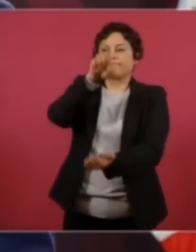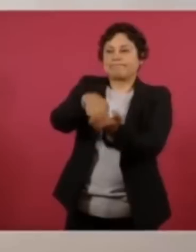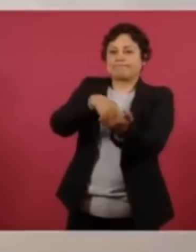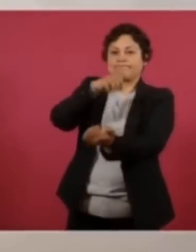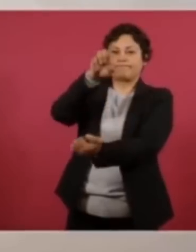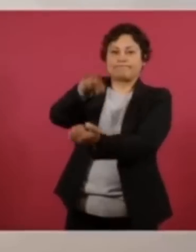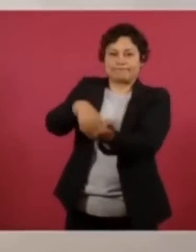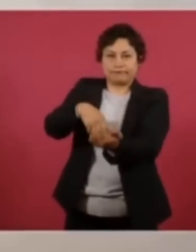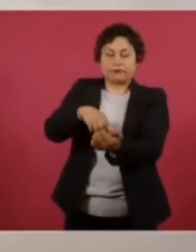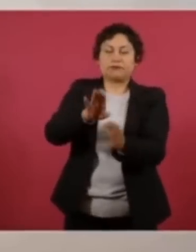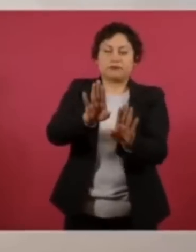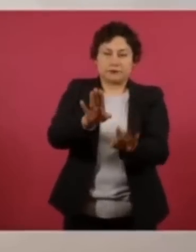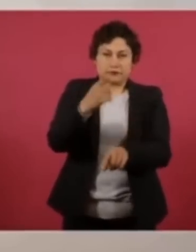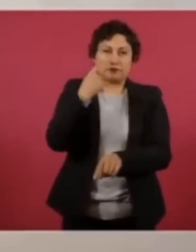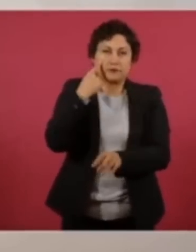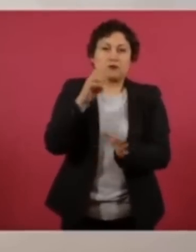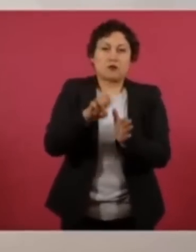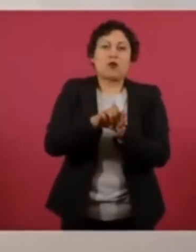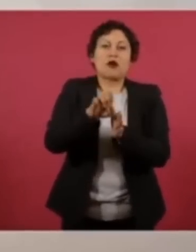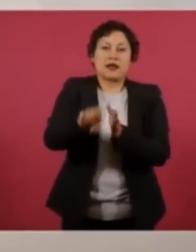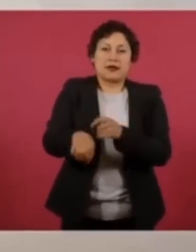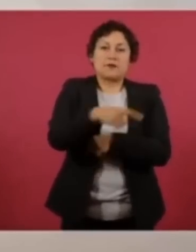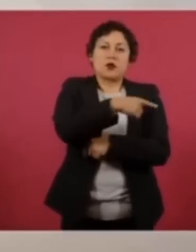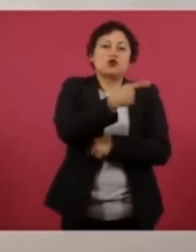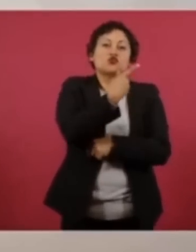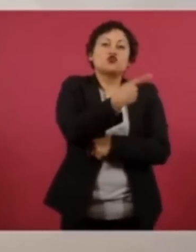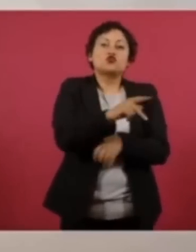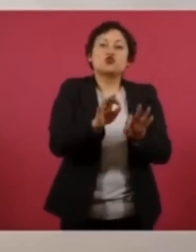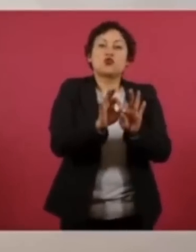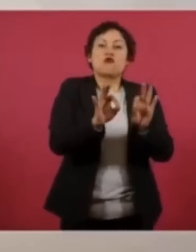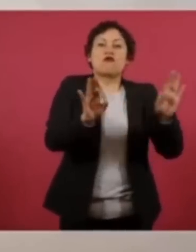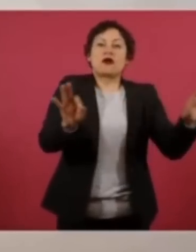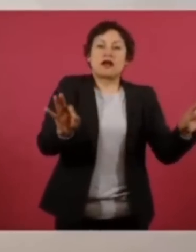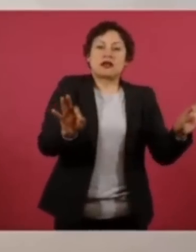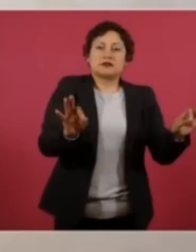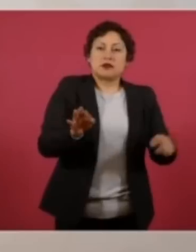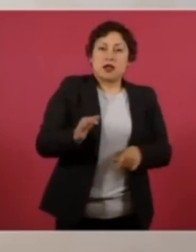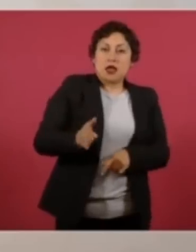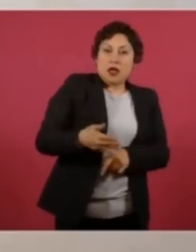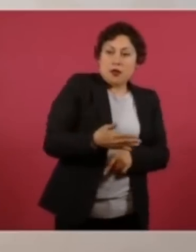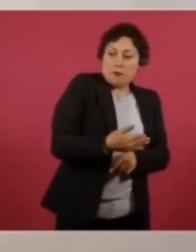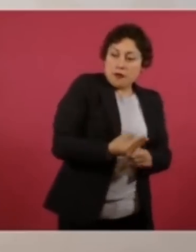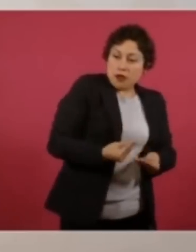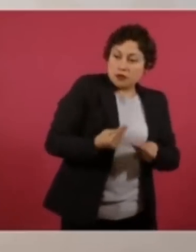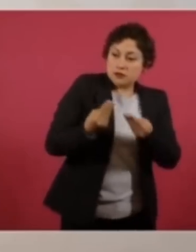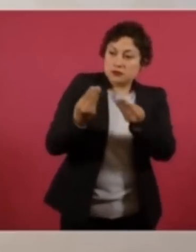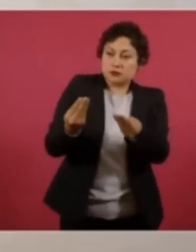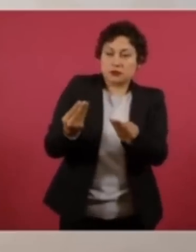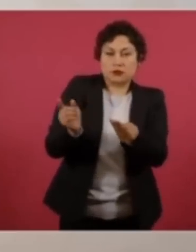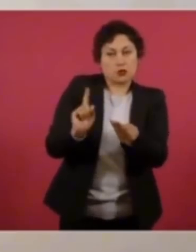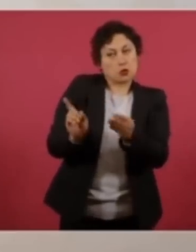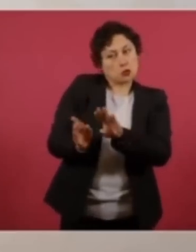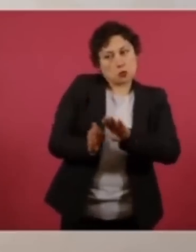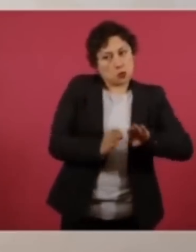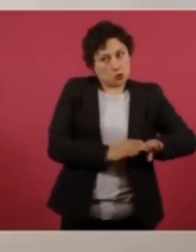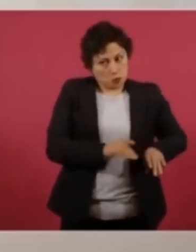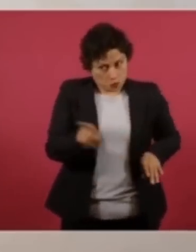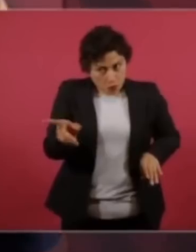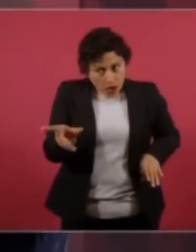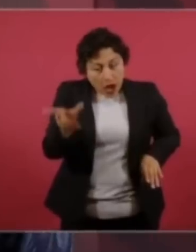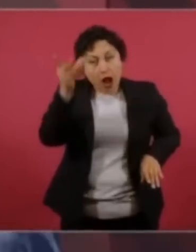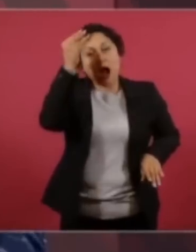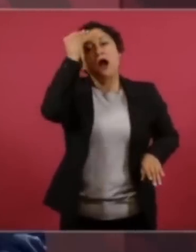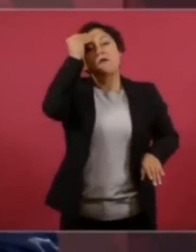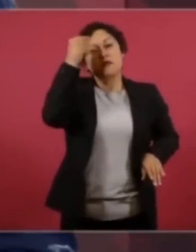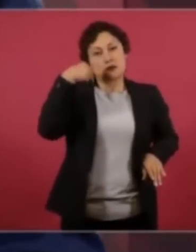entregar un pez había que enseñar a pescar, como si fuese una cosa